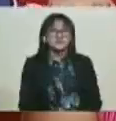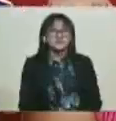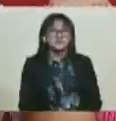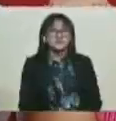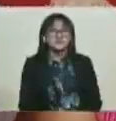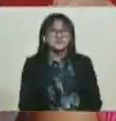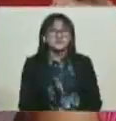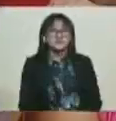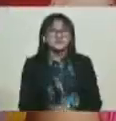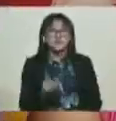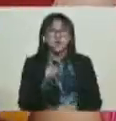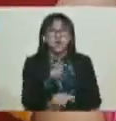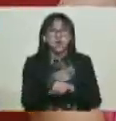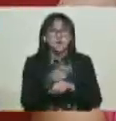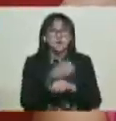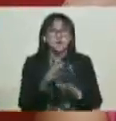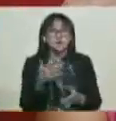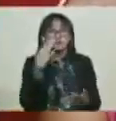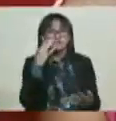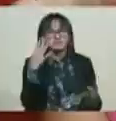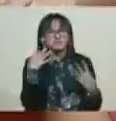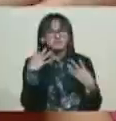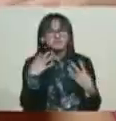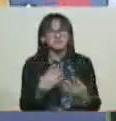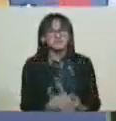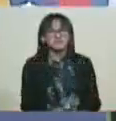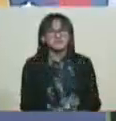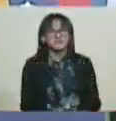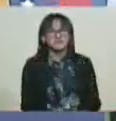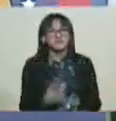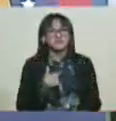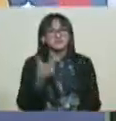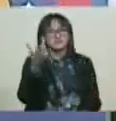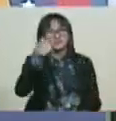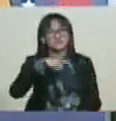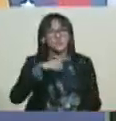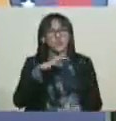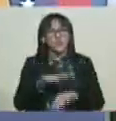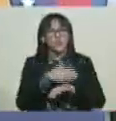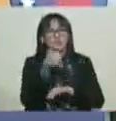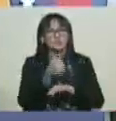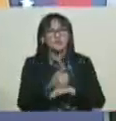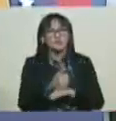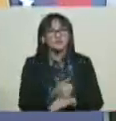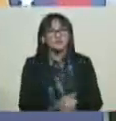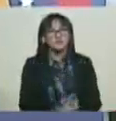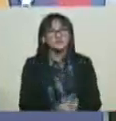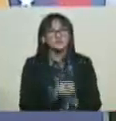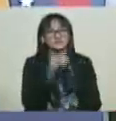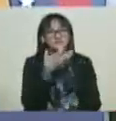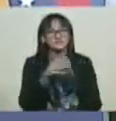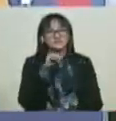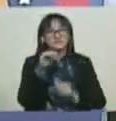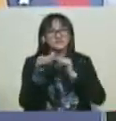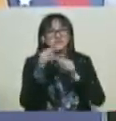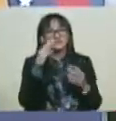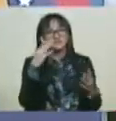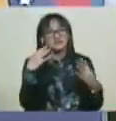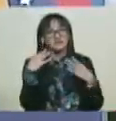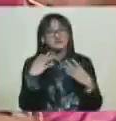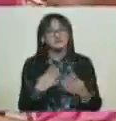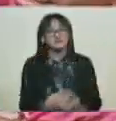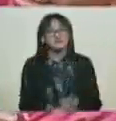más el gobernador mírame a mí soy yo el culpable de lo bueno y de lo malo mírame a mí